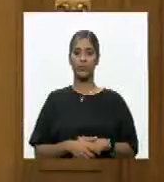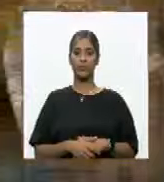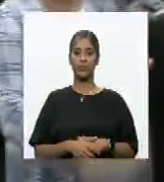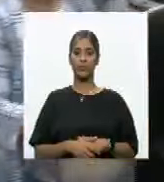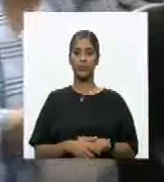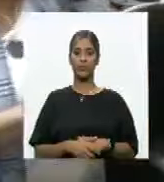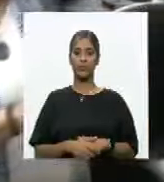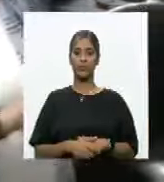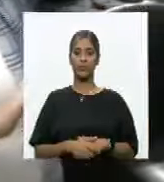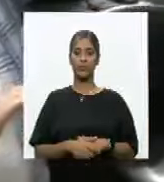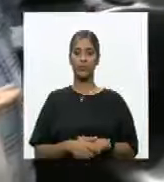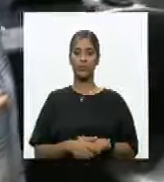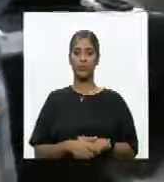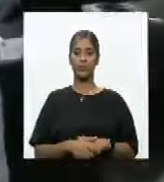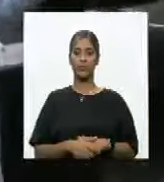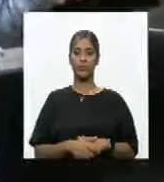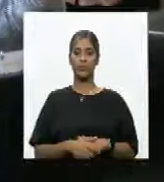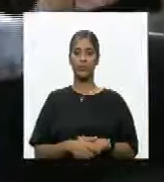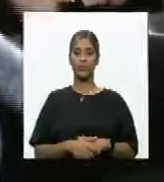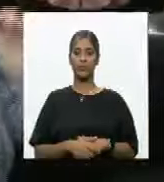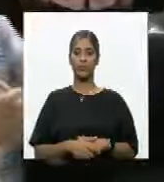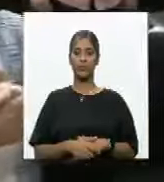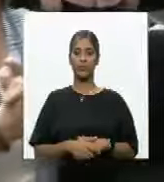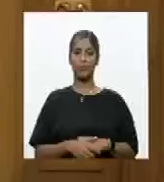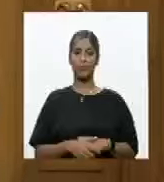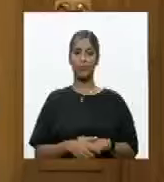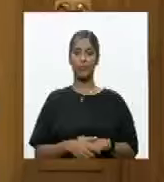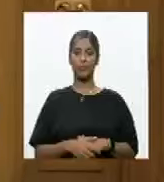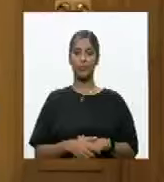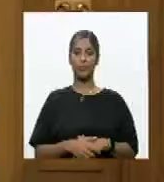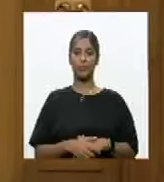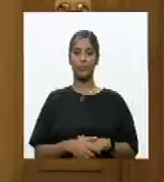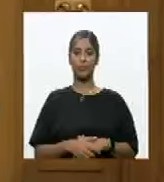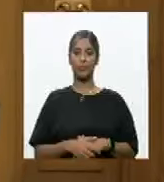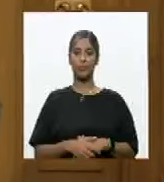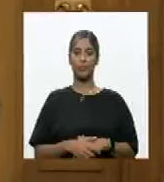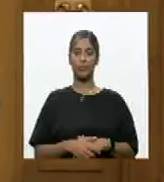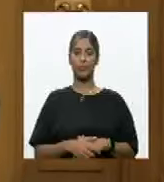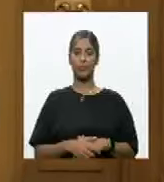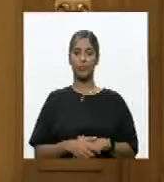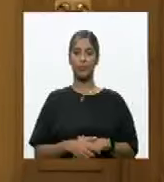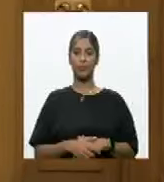hey, hey, hey! ¡Vamos ahora! ¡Voy para allá!